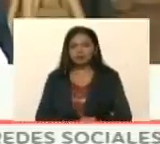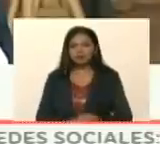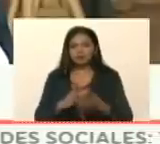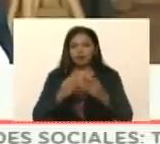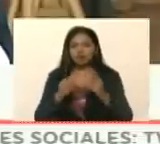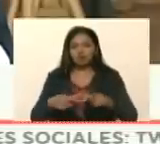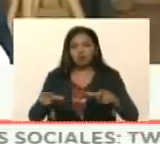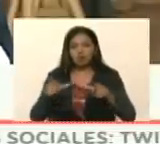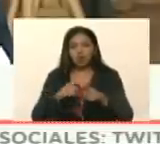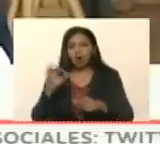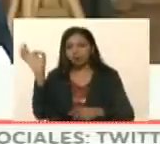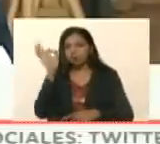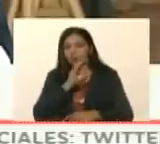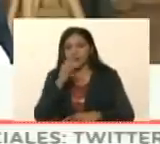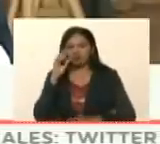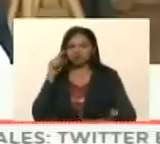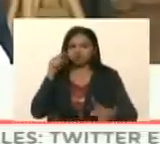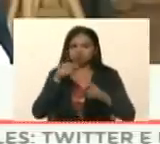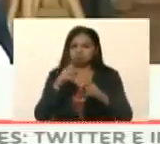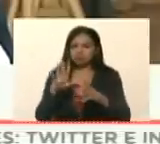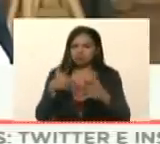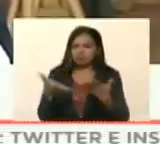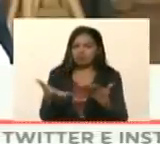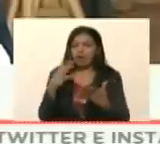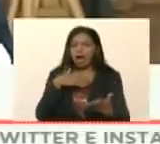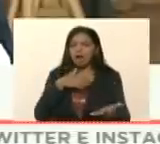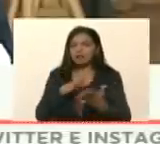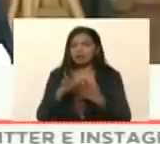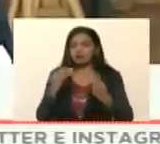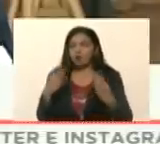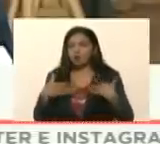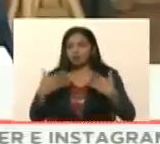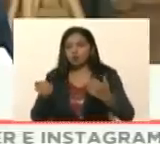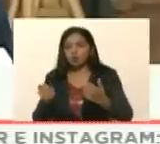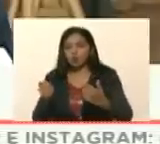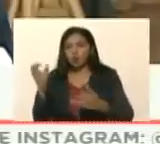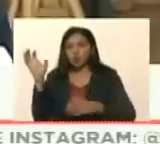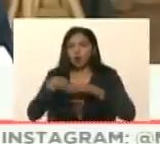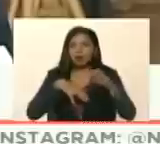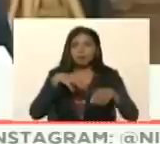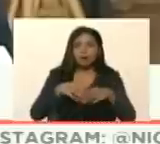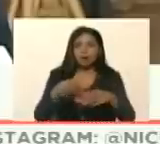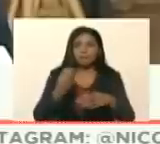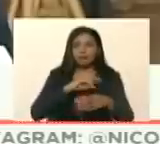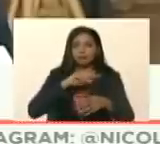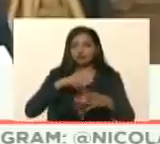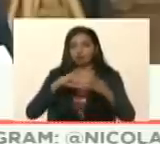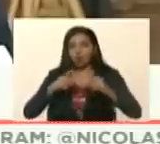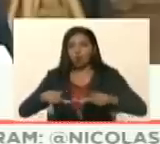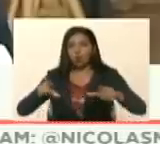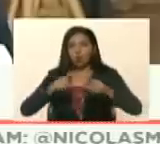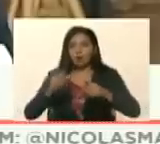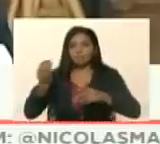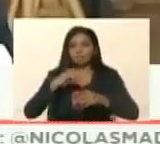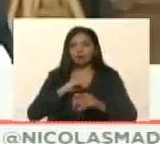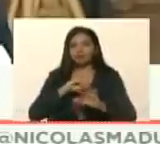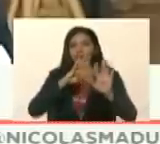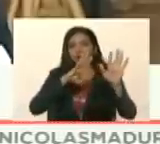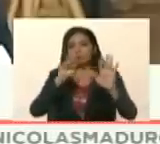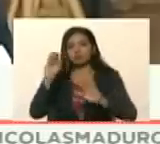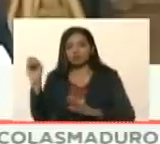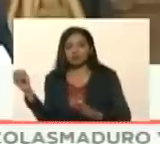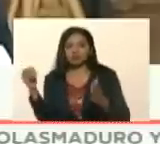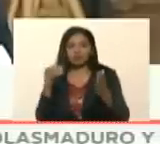el sector porcino, con la finalidad de garantizar la salud animal de todo el rebaño de más de